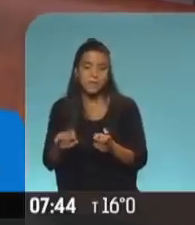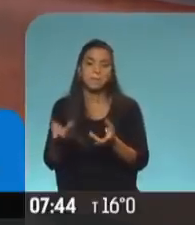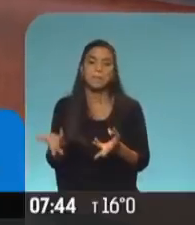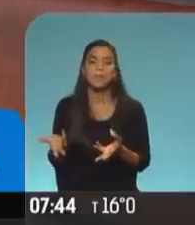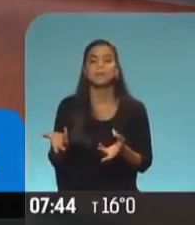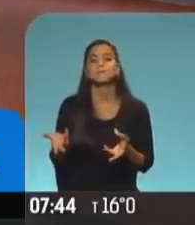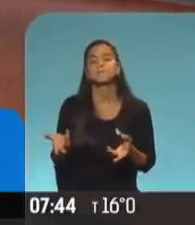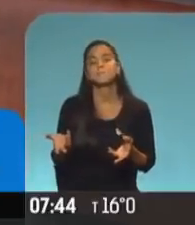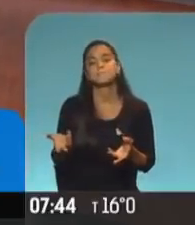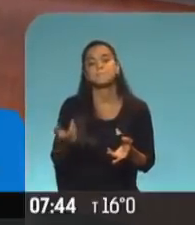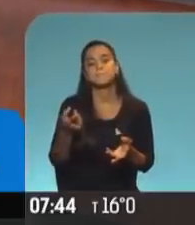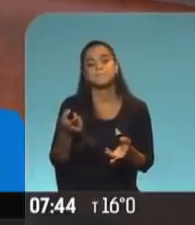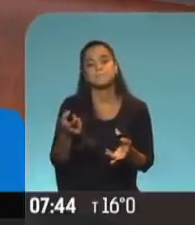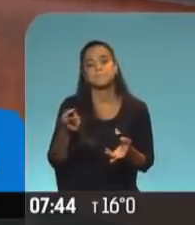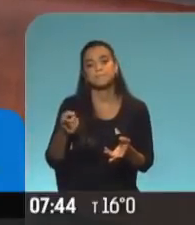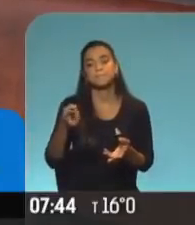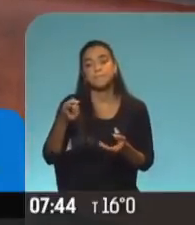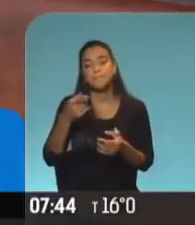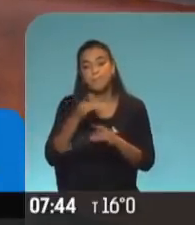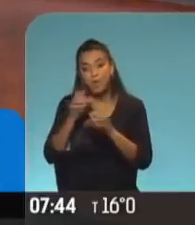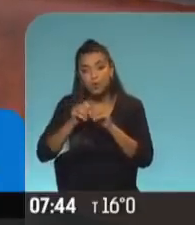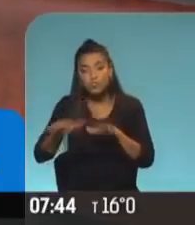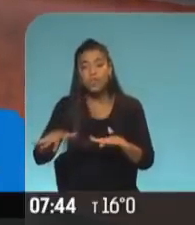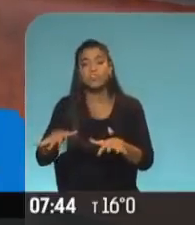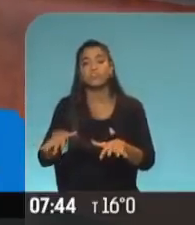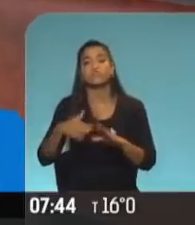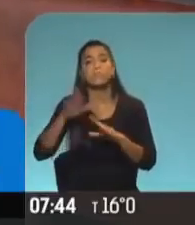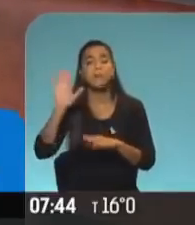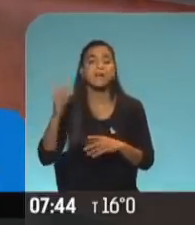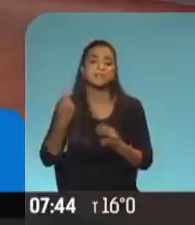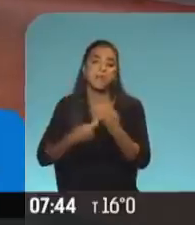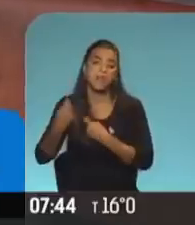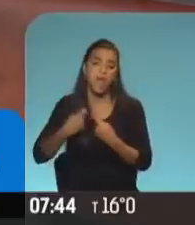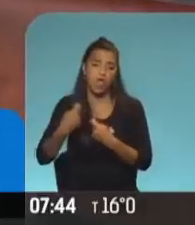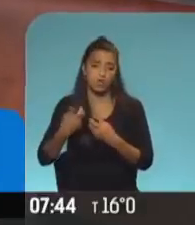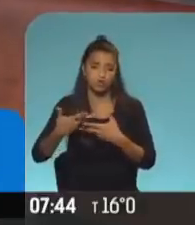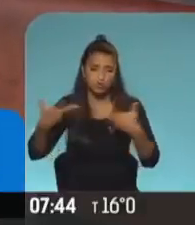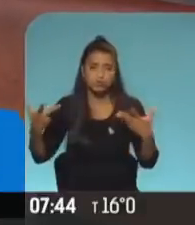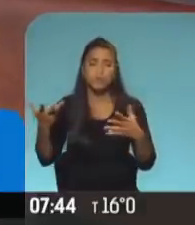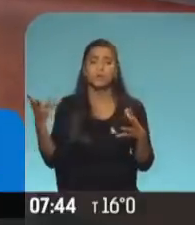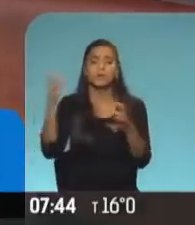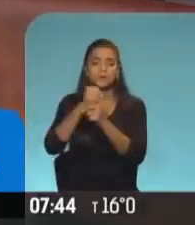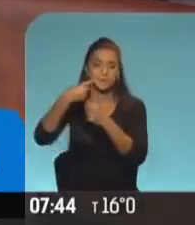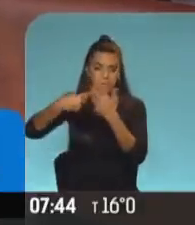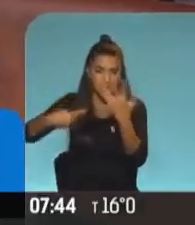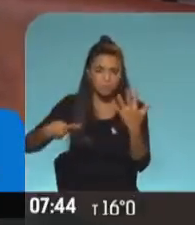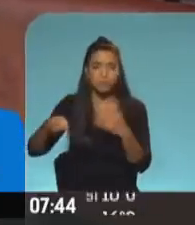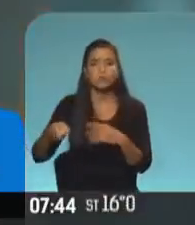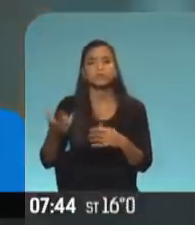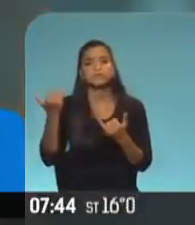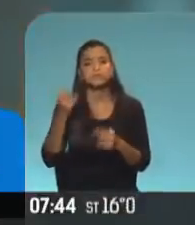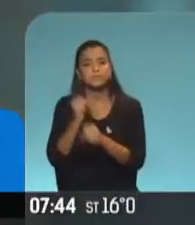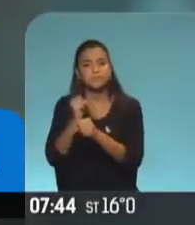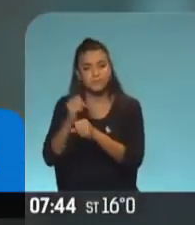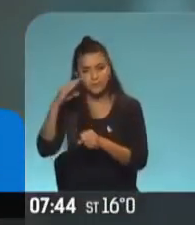que la mayor cantidad de contagios en Perú se dieron en los mercados populares, en el transporte público. Hay un sector informal muy